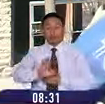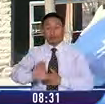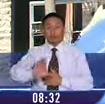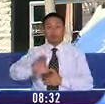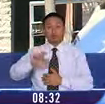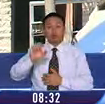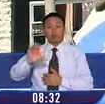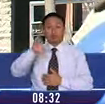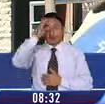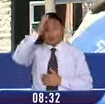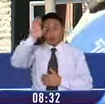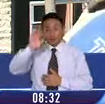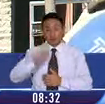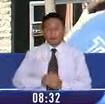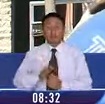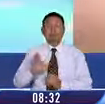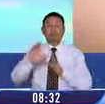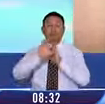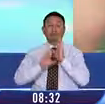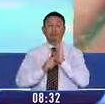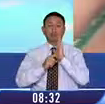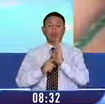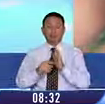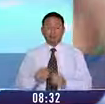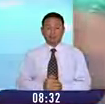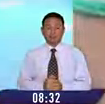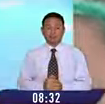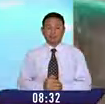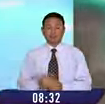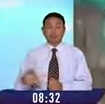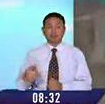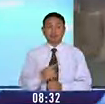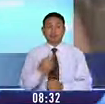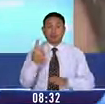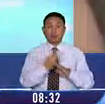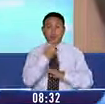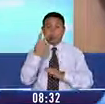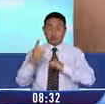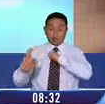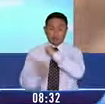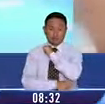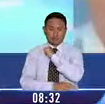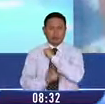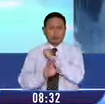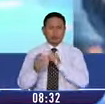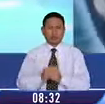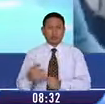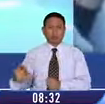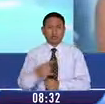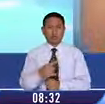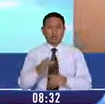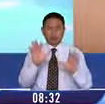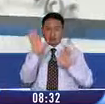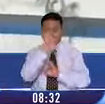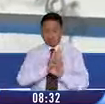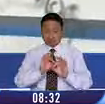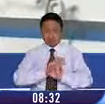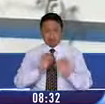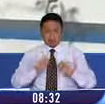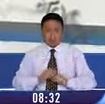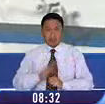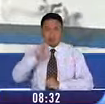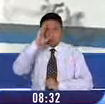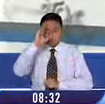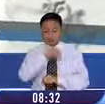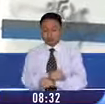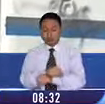que se encuentran parados dentro de la Constitución. Como nadie puede ser castigado dos veces, luego del baño de purificación fueron entregados a la